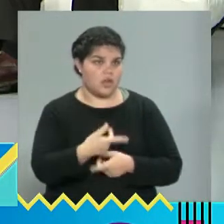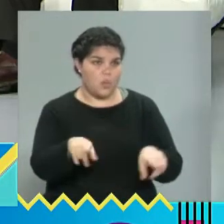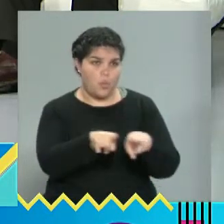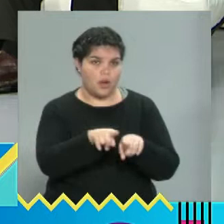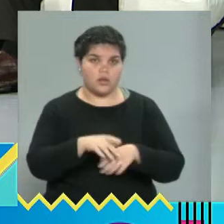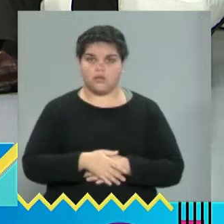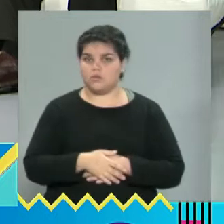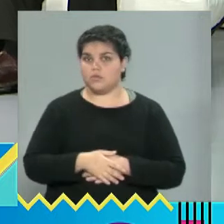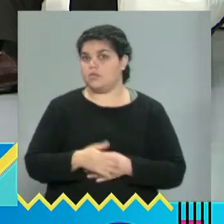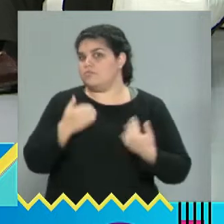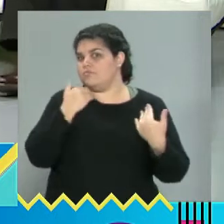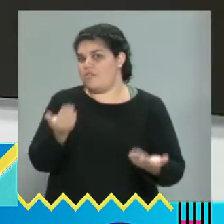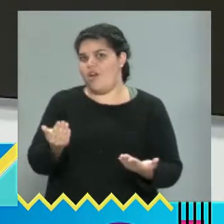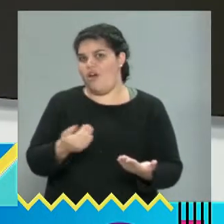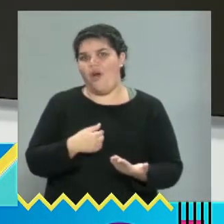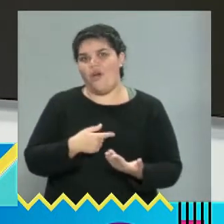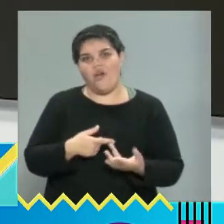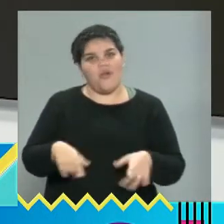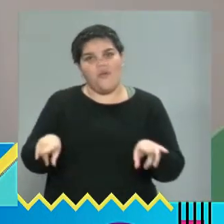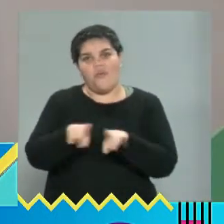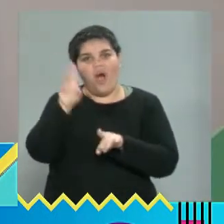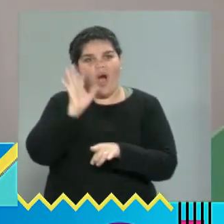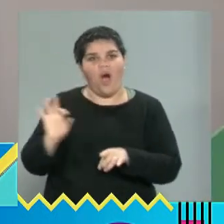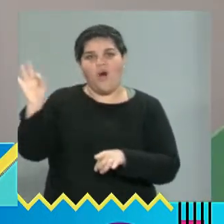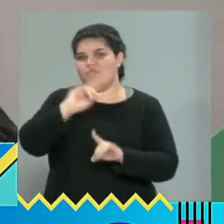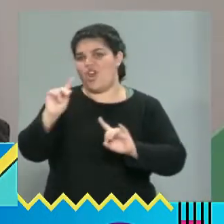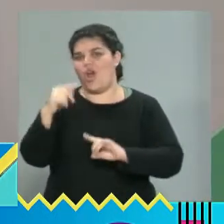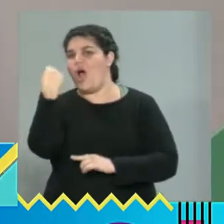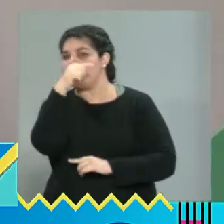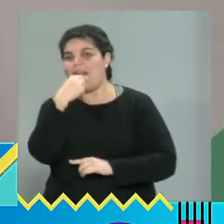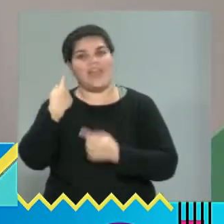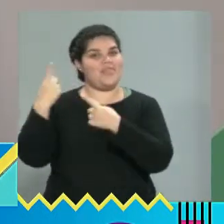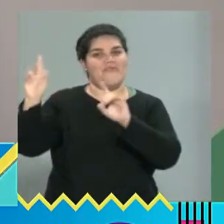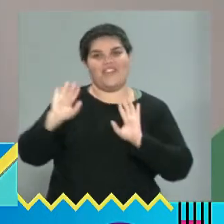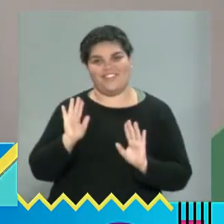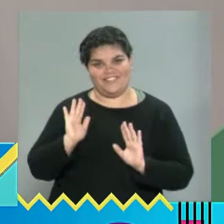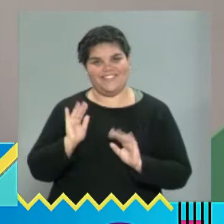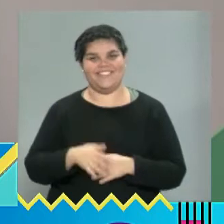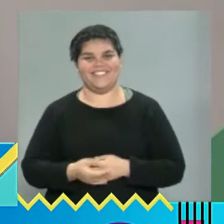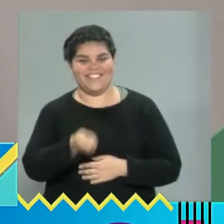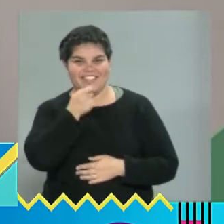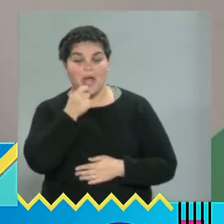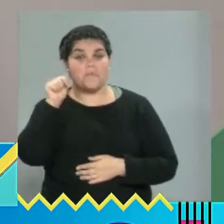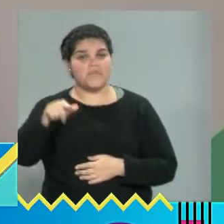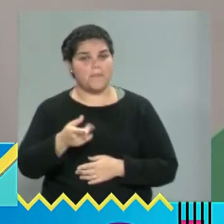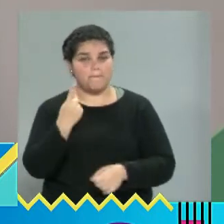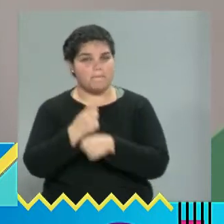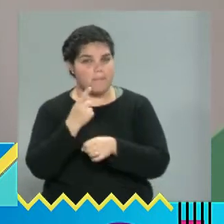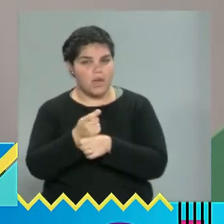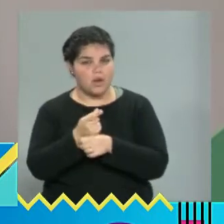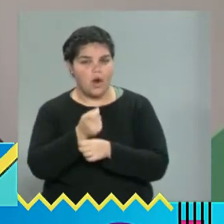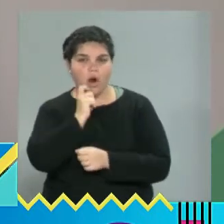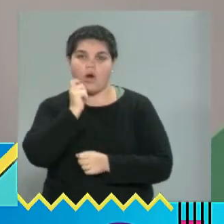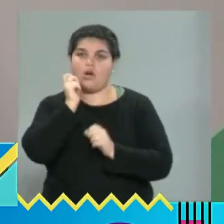miradas. No son los mismos ojos, claramente. Los ojos celestes. No, a ver, un comentario primero de